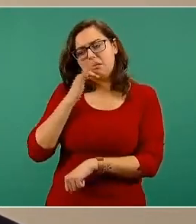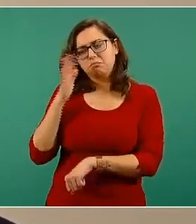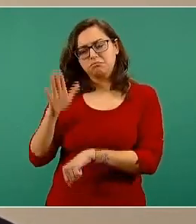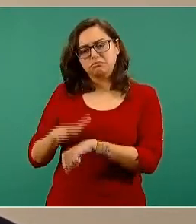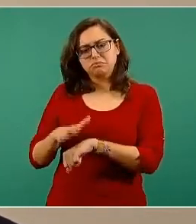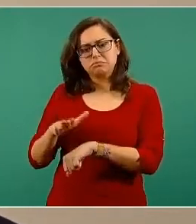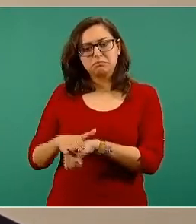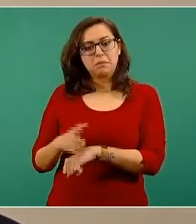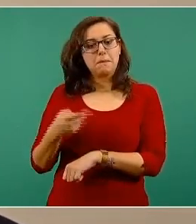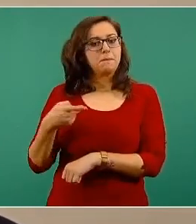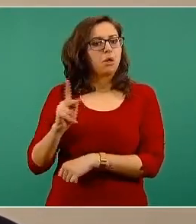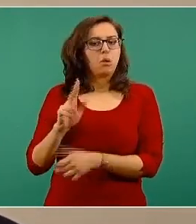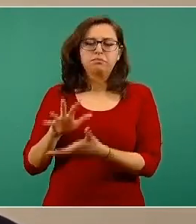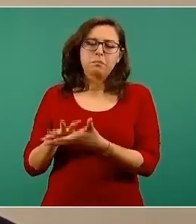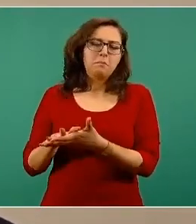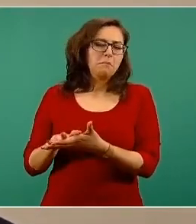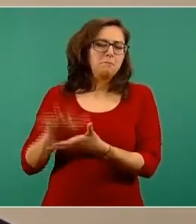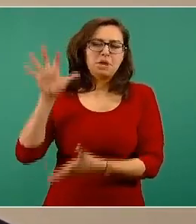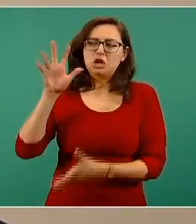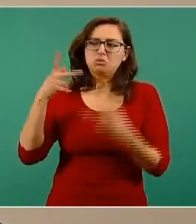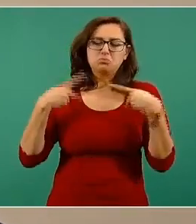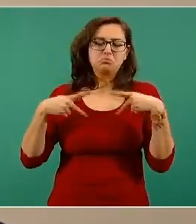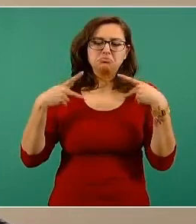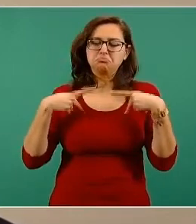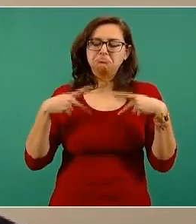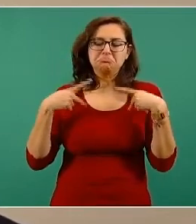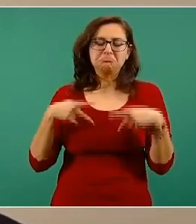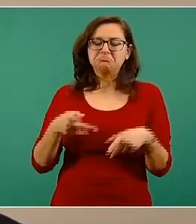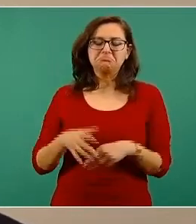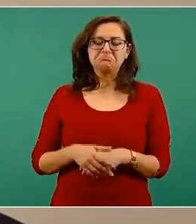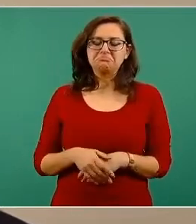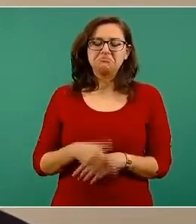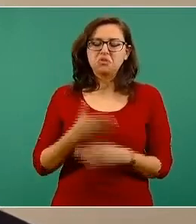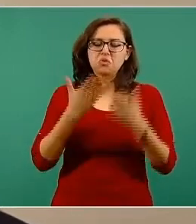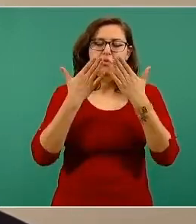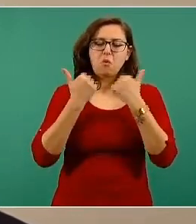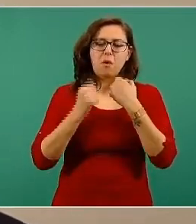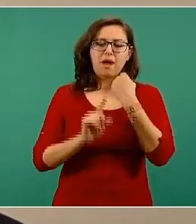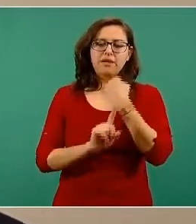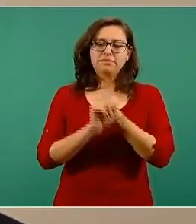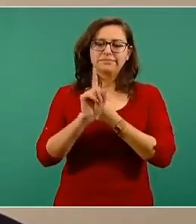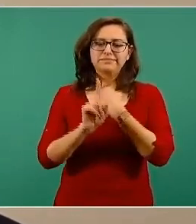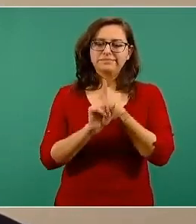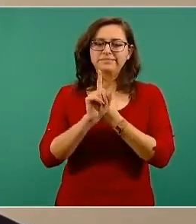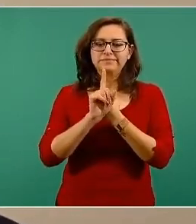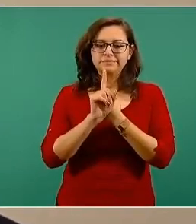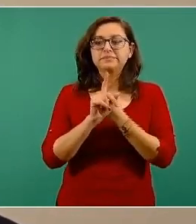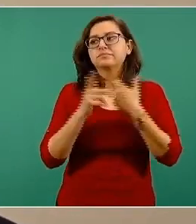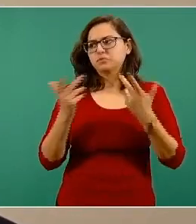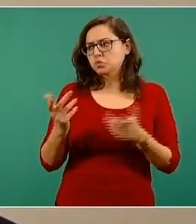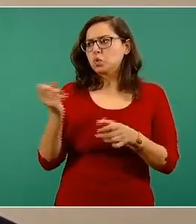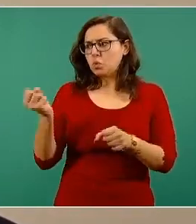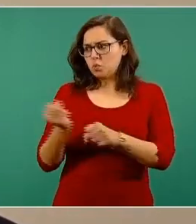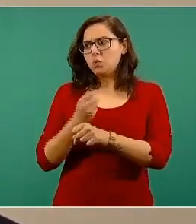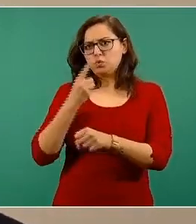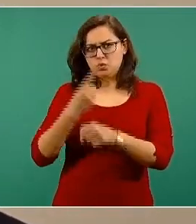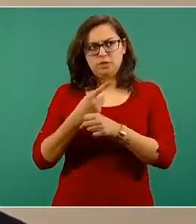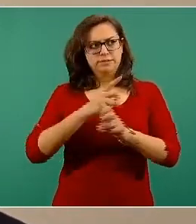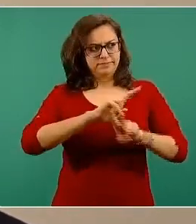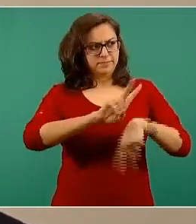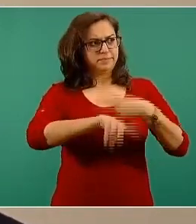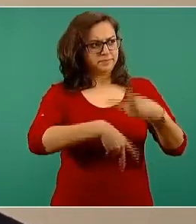vacunación. Pero en la gran mayoría de los casos, de seguro esto no va a ocurrir, entonces no perdamos la posibilidad de